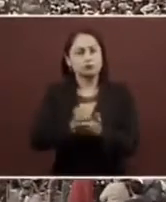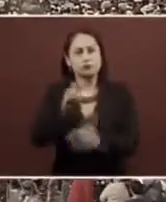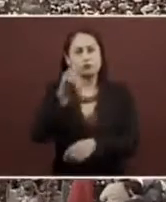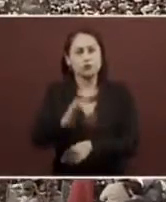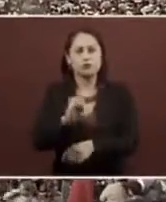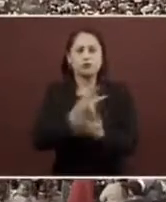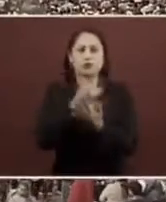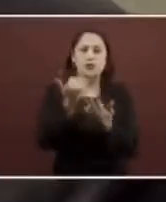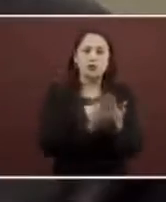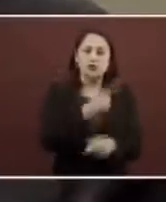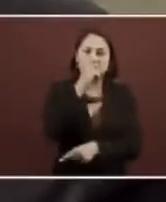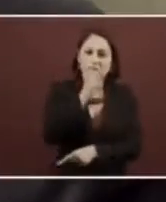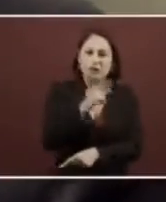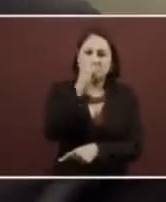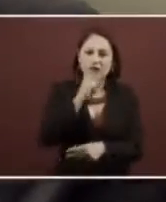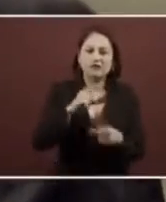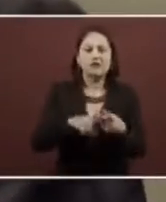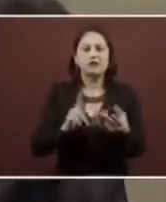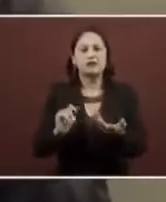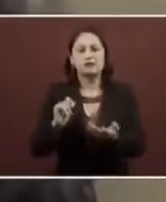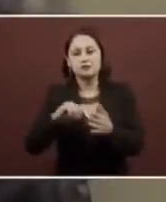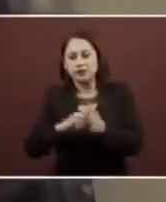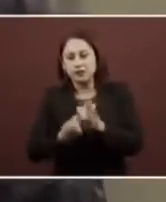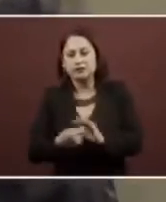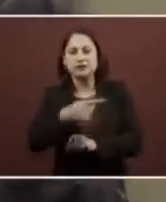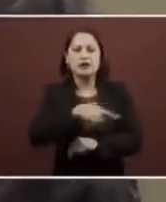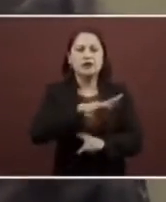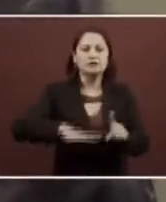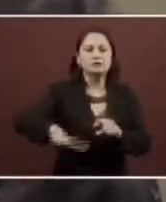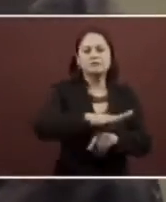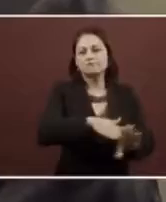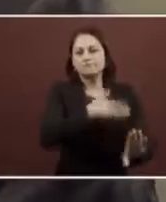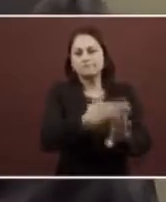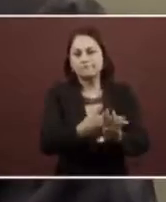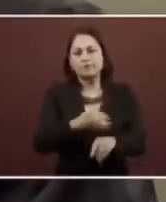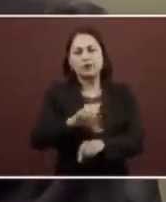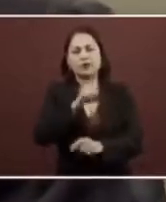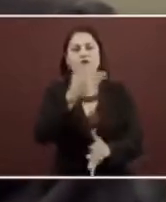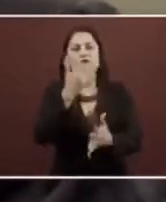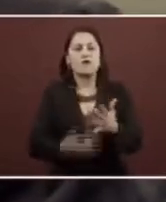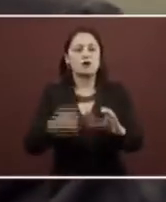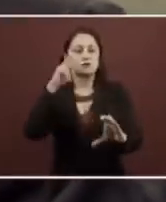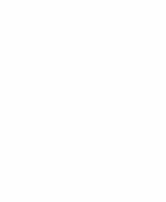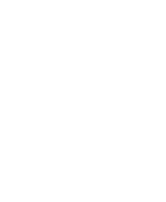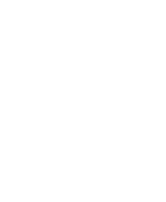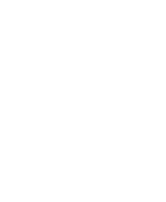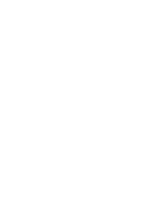económicas, ambientales y por falta de transparencia.